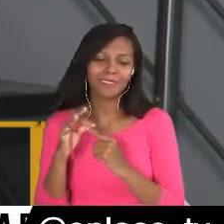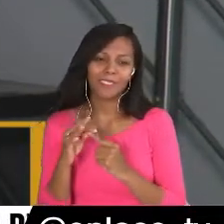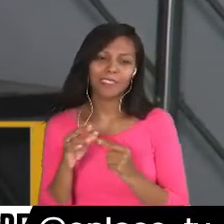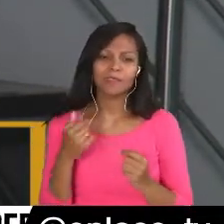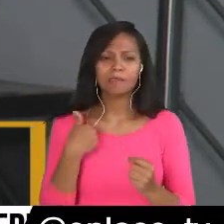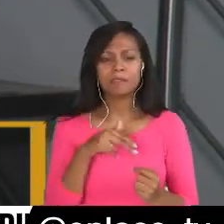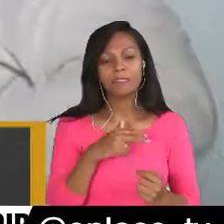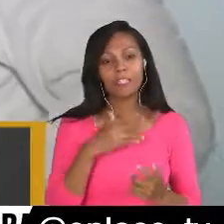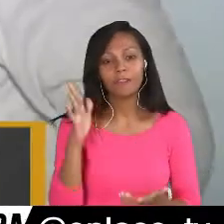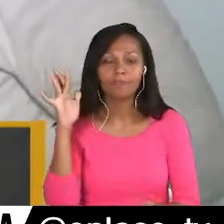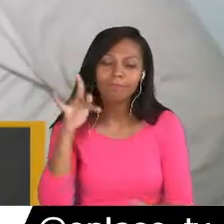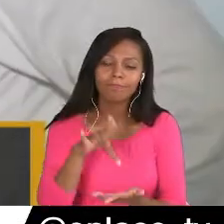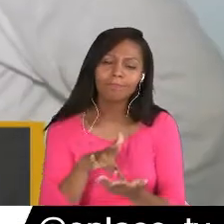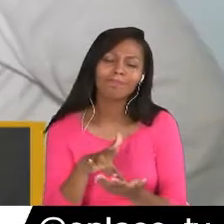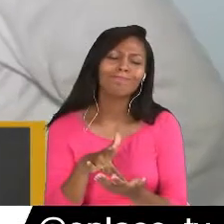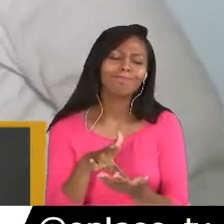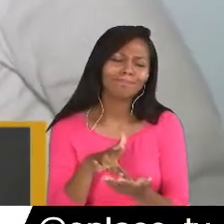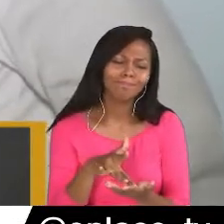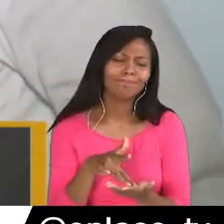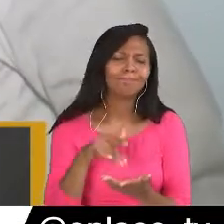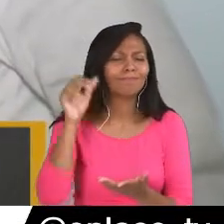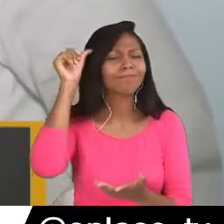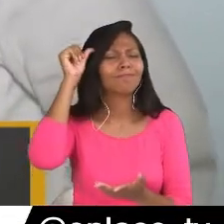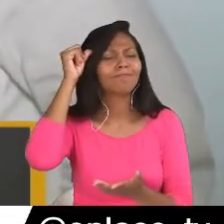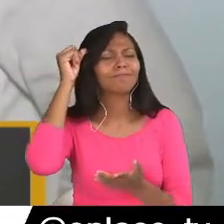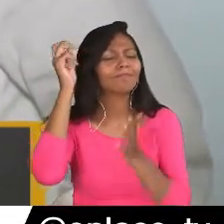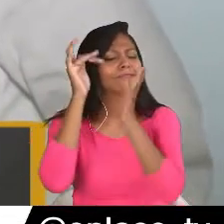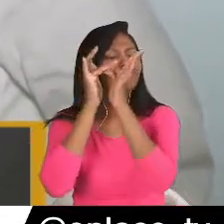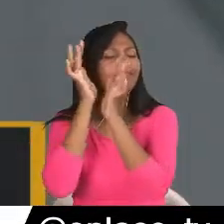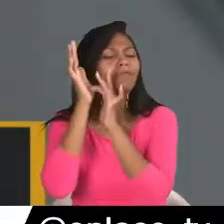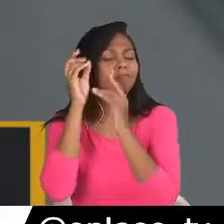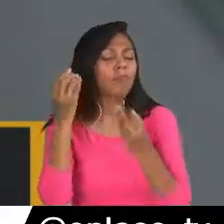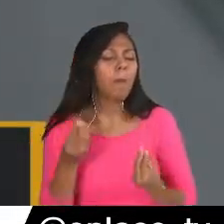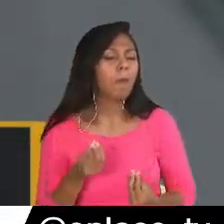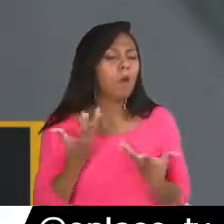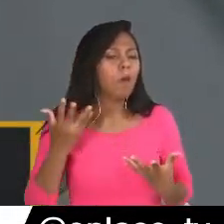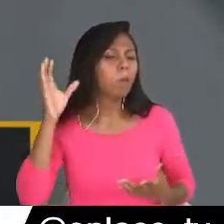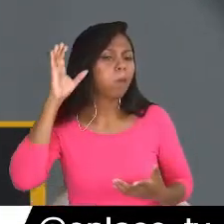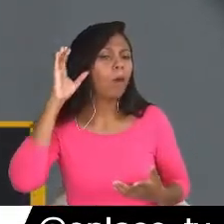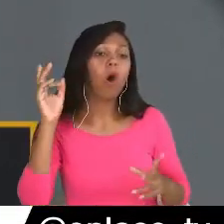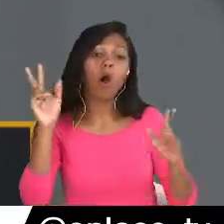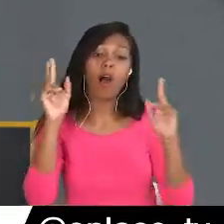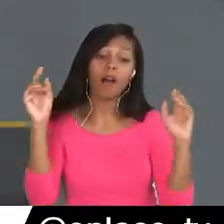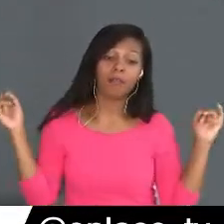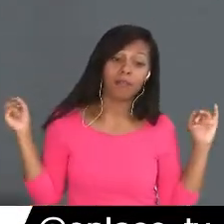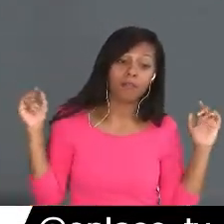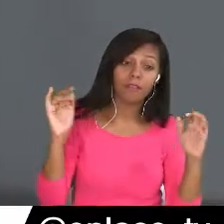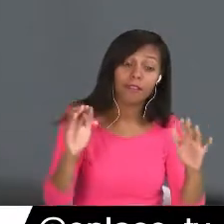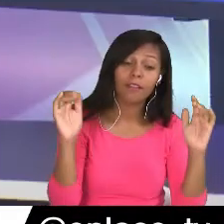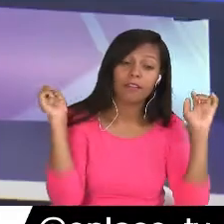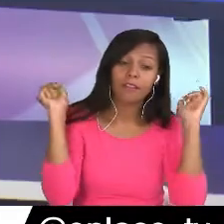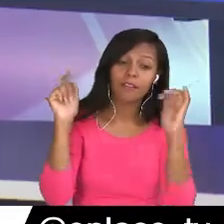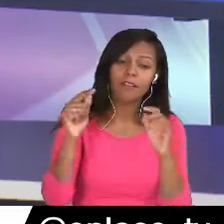encuentro con Jesús que está vivo. La Iglesia Católica espera que su feligresía acuda en masa a los distintos templos de esta